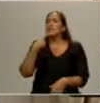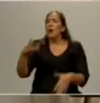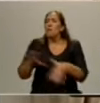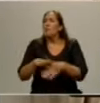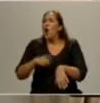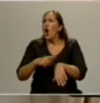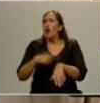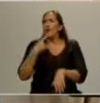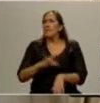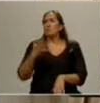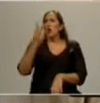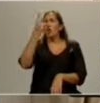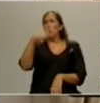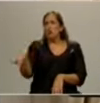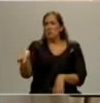pero